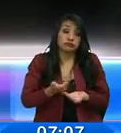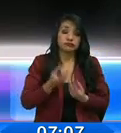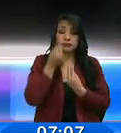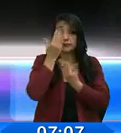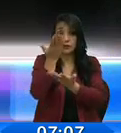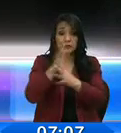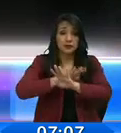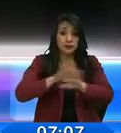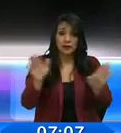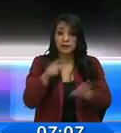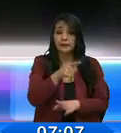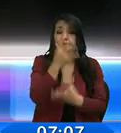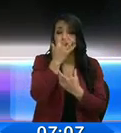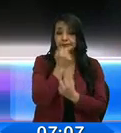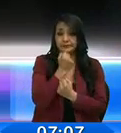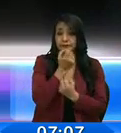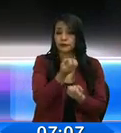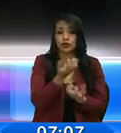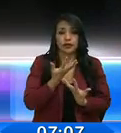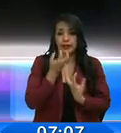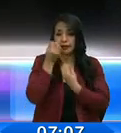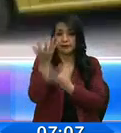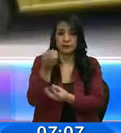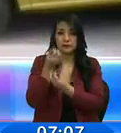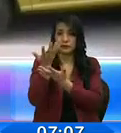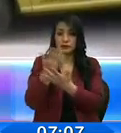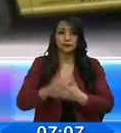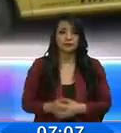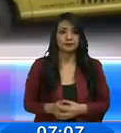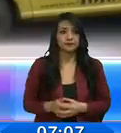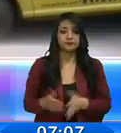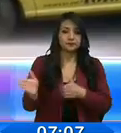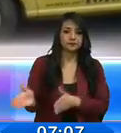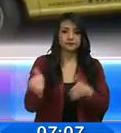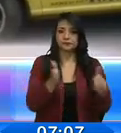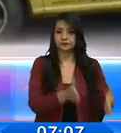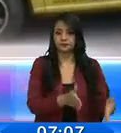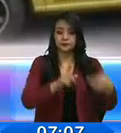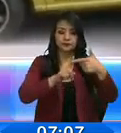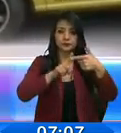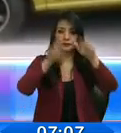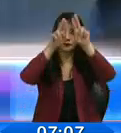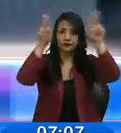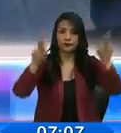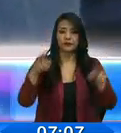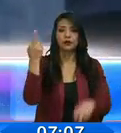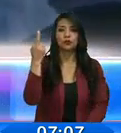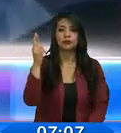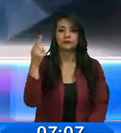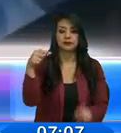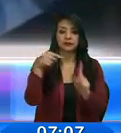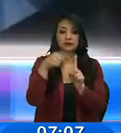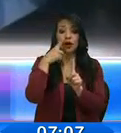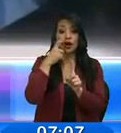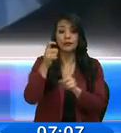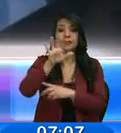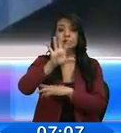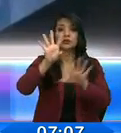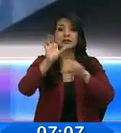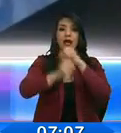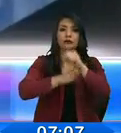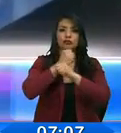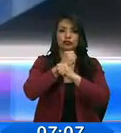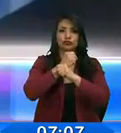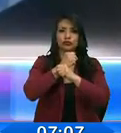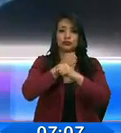otra información sobre este caso, no nos quieren colaborar con información. Mientras tanto, en Rumichaca, un ciudadano colombiano de 57 años fue detenido después de